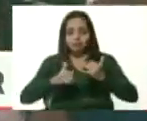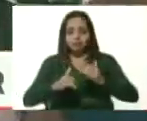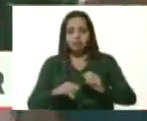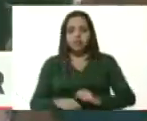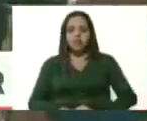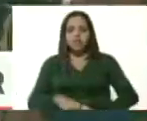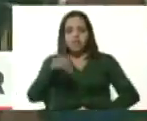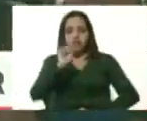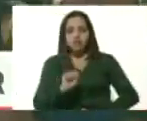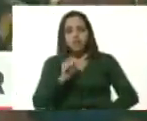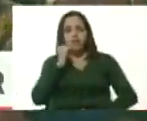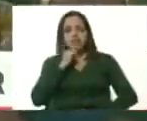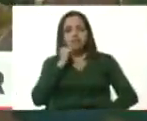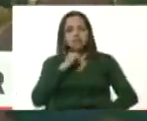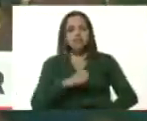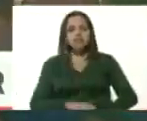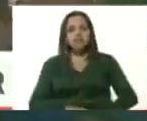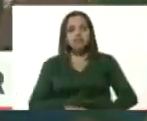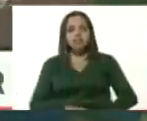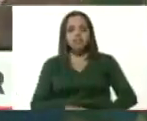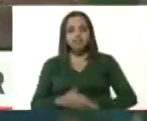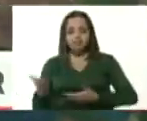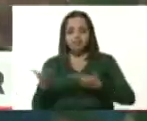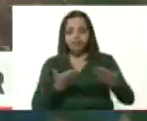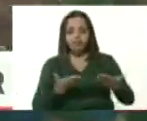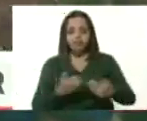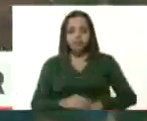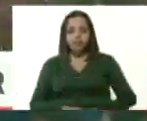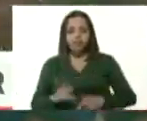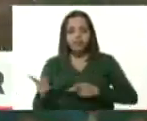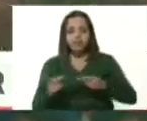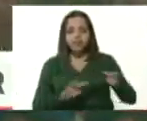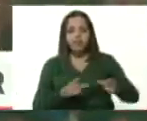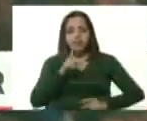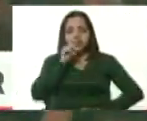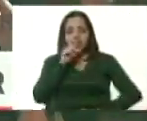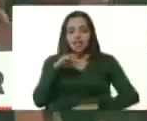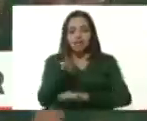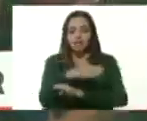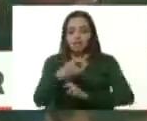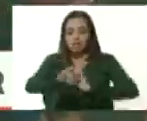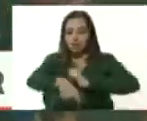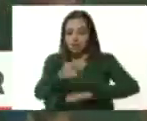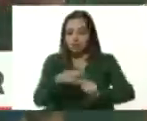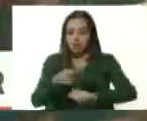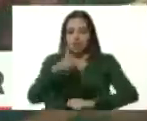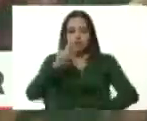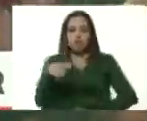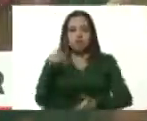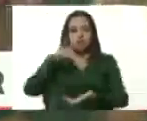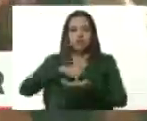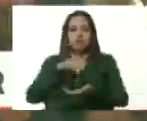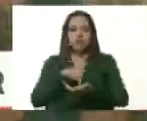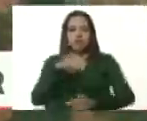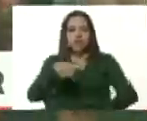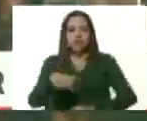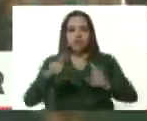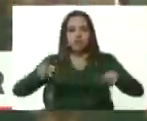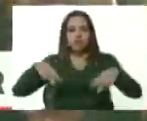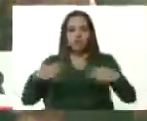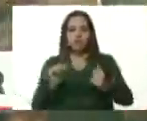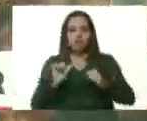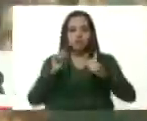de Valencia. Le dieron la bienvenida a los Cardenales del Éxito, también presentes en esta